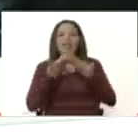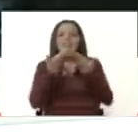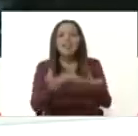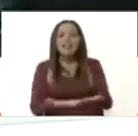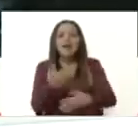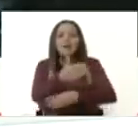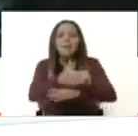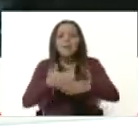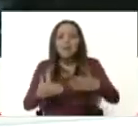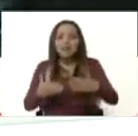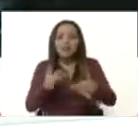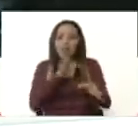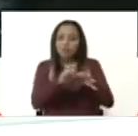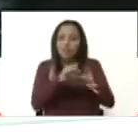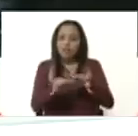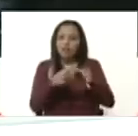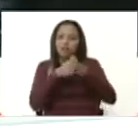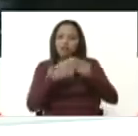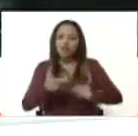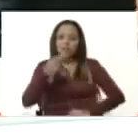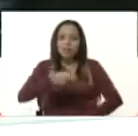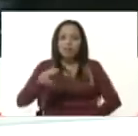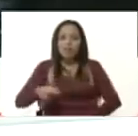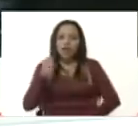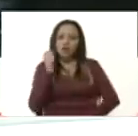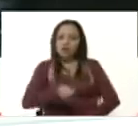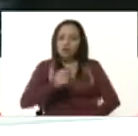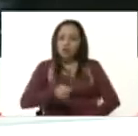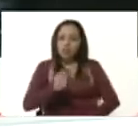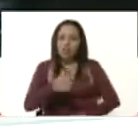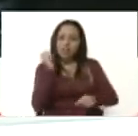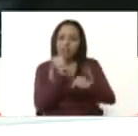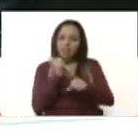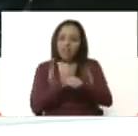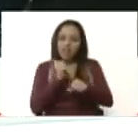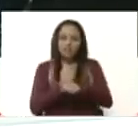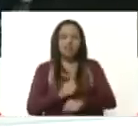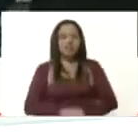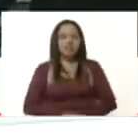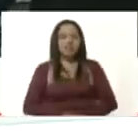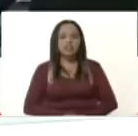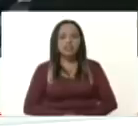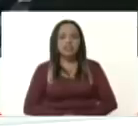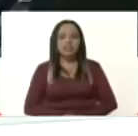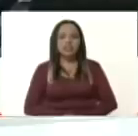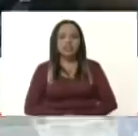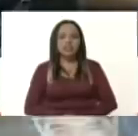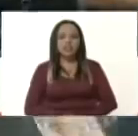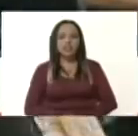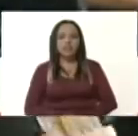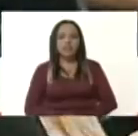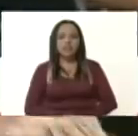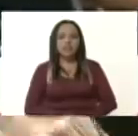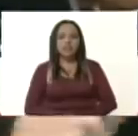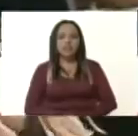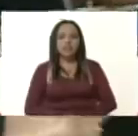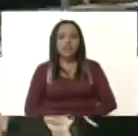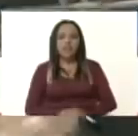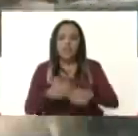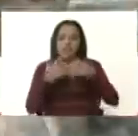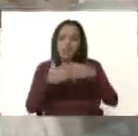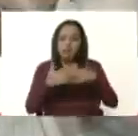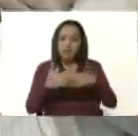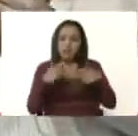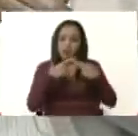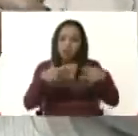medio Petro a todos los pensionados, pensionadas, trabajadores y trabajadoras de la administración